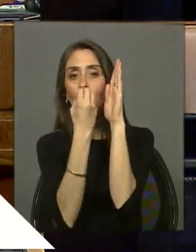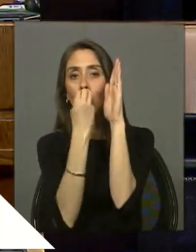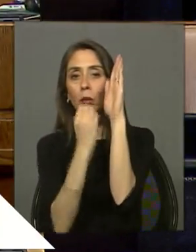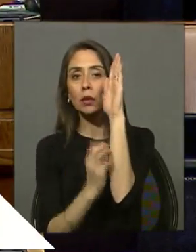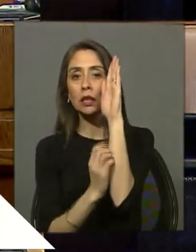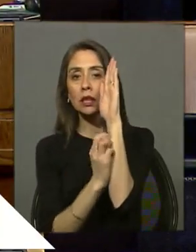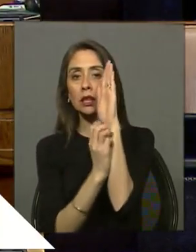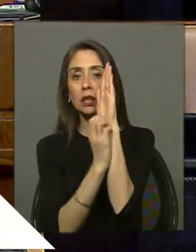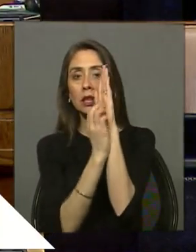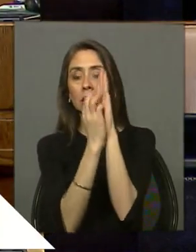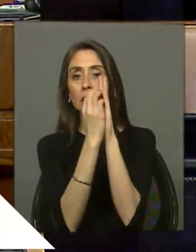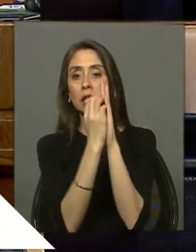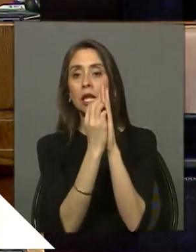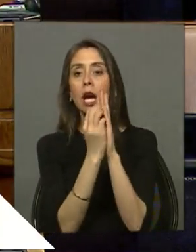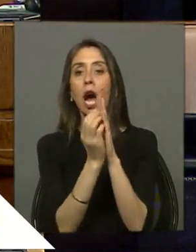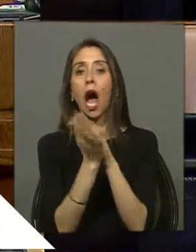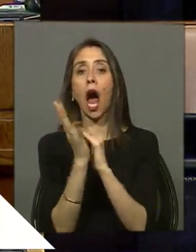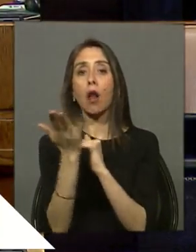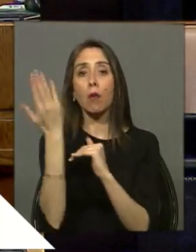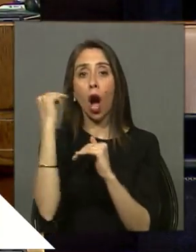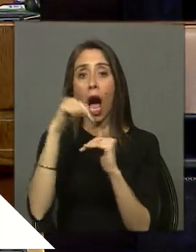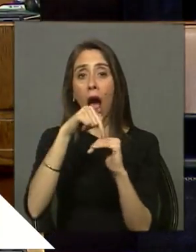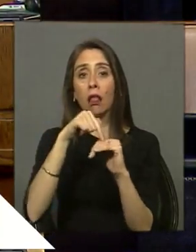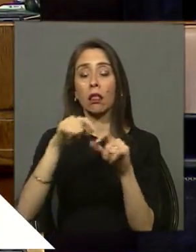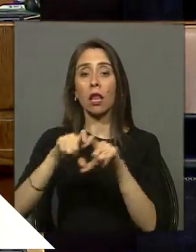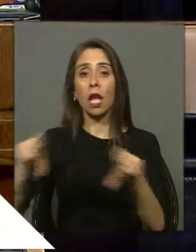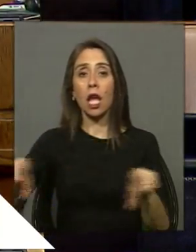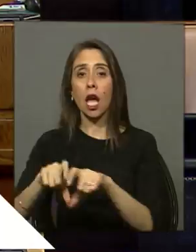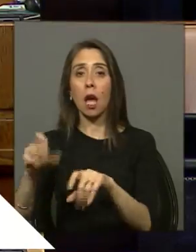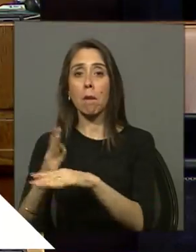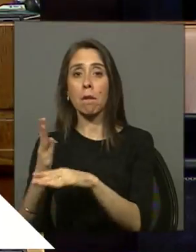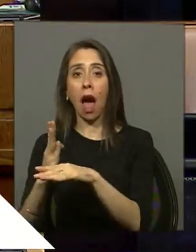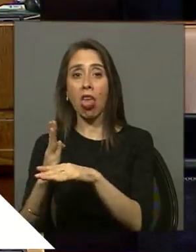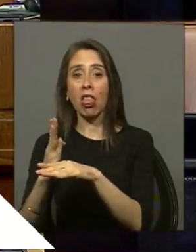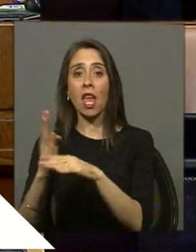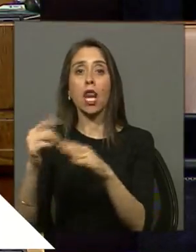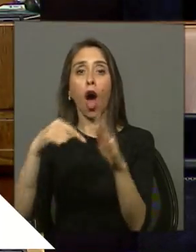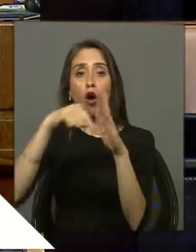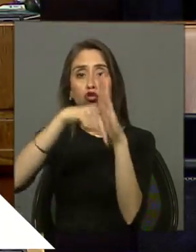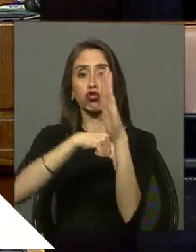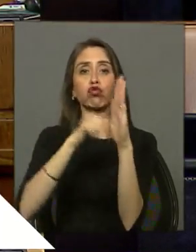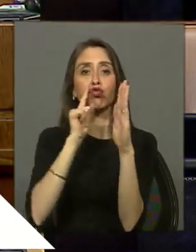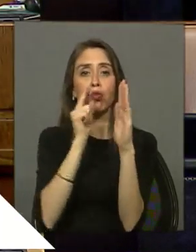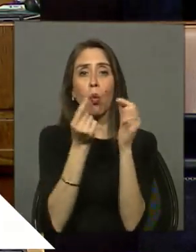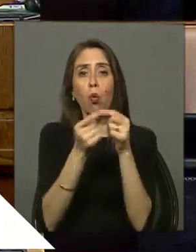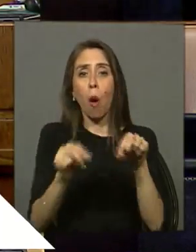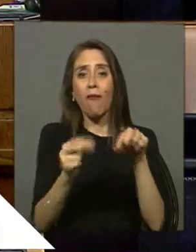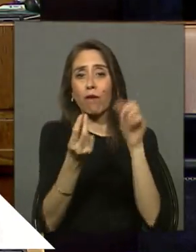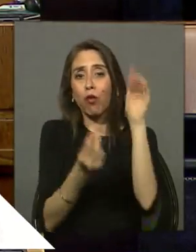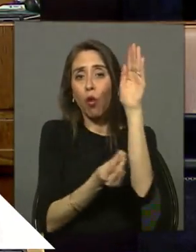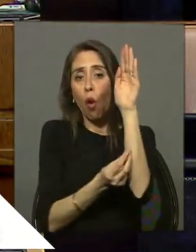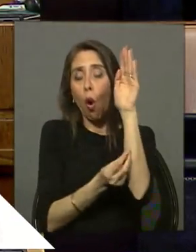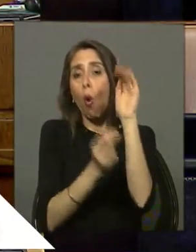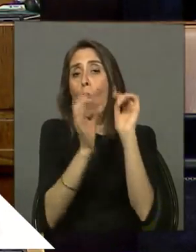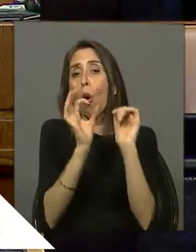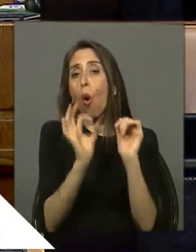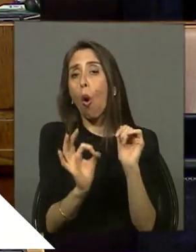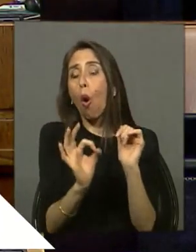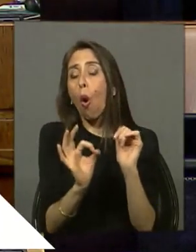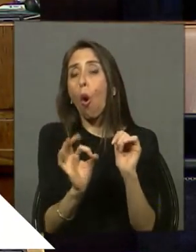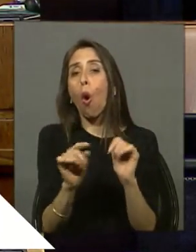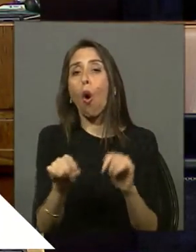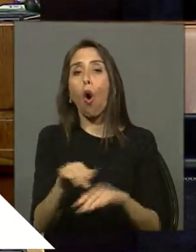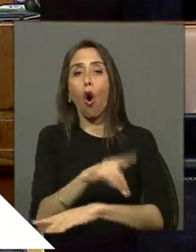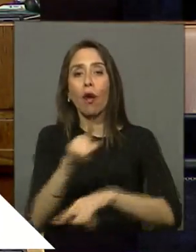o venían en la madera o estaban en el suelo que no fue debidamente desinfectado